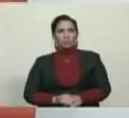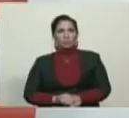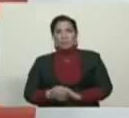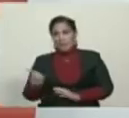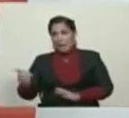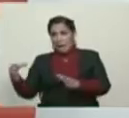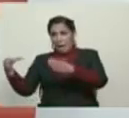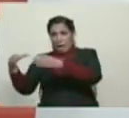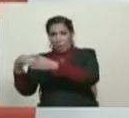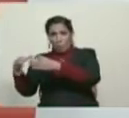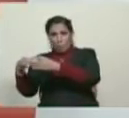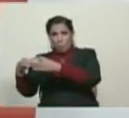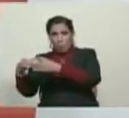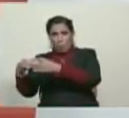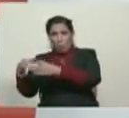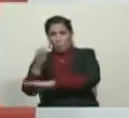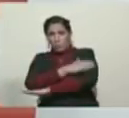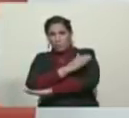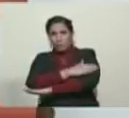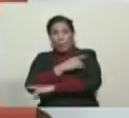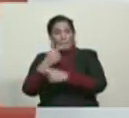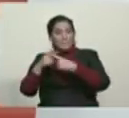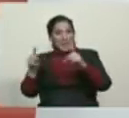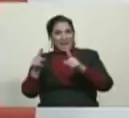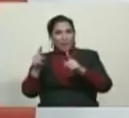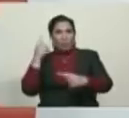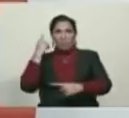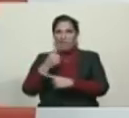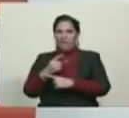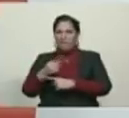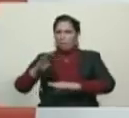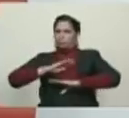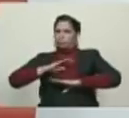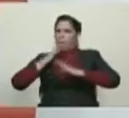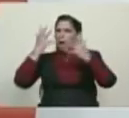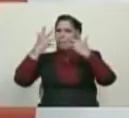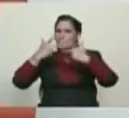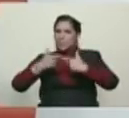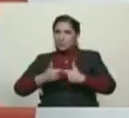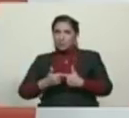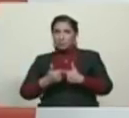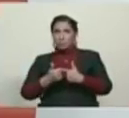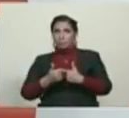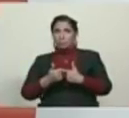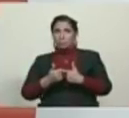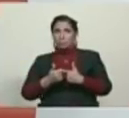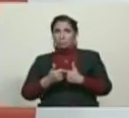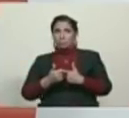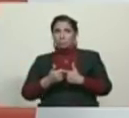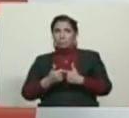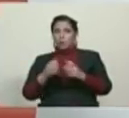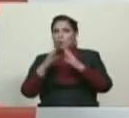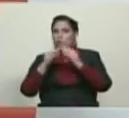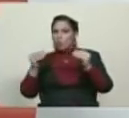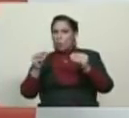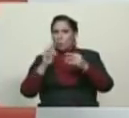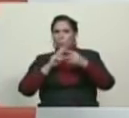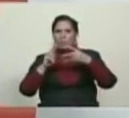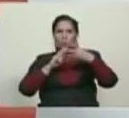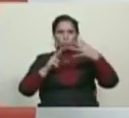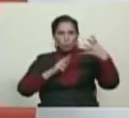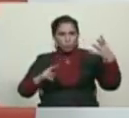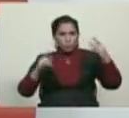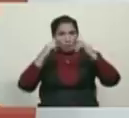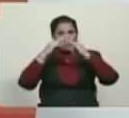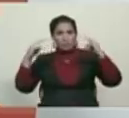nulos. Pero la competencia de la administración de la hacienda pública y